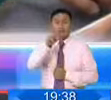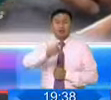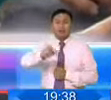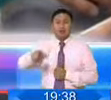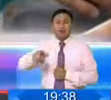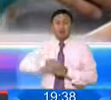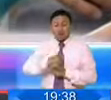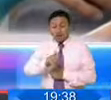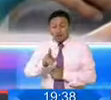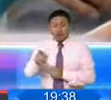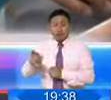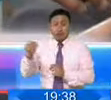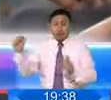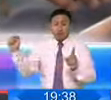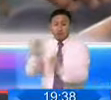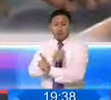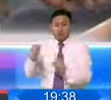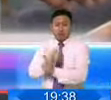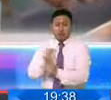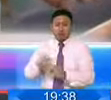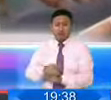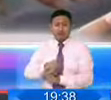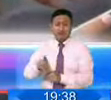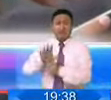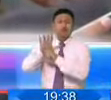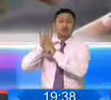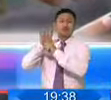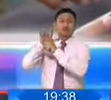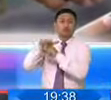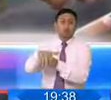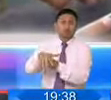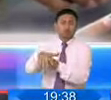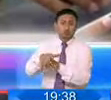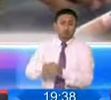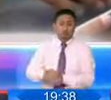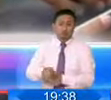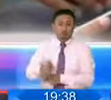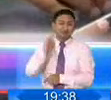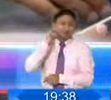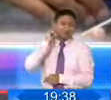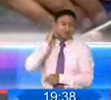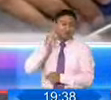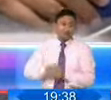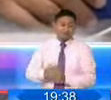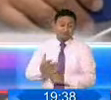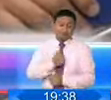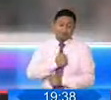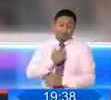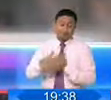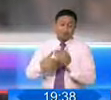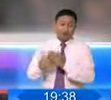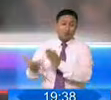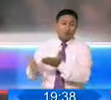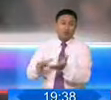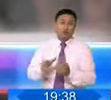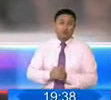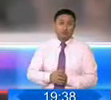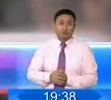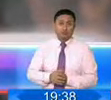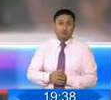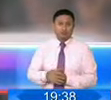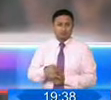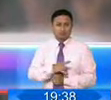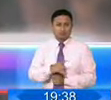que participaron en este bullying que se le hizo a la infante que lastimosamente murió. Y si son menores de